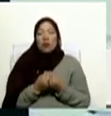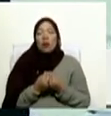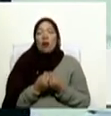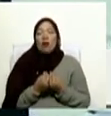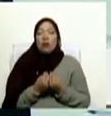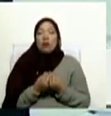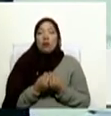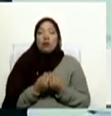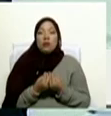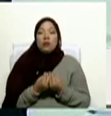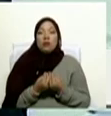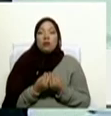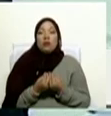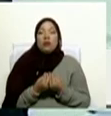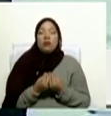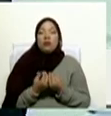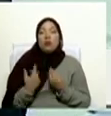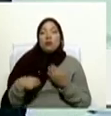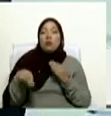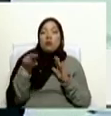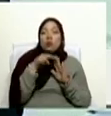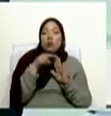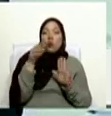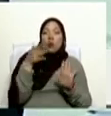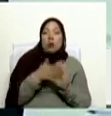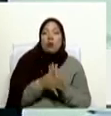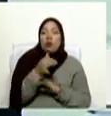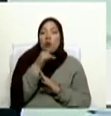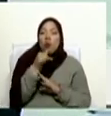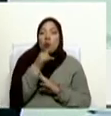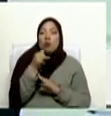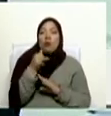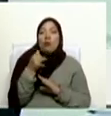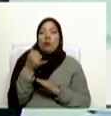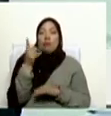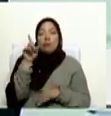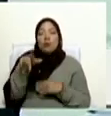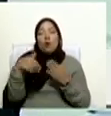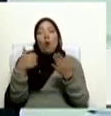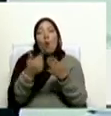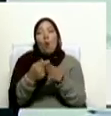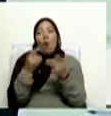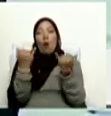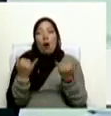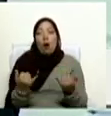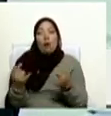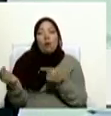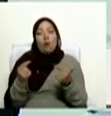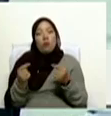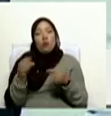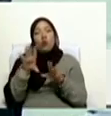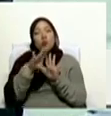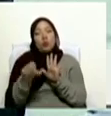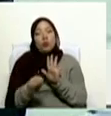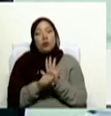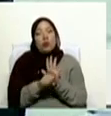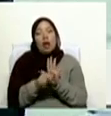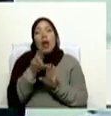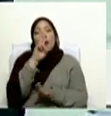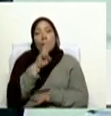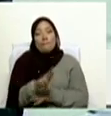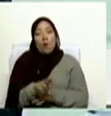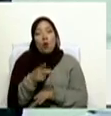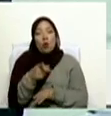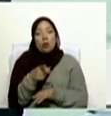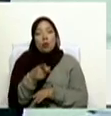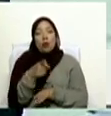consultivo bastaría con leer la primera línea del artículo 71 de nuestra Constitución que responde